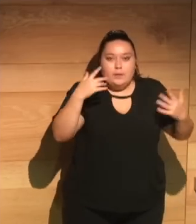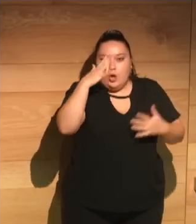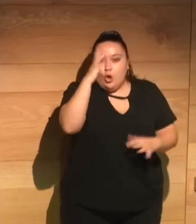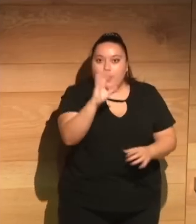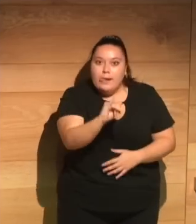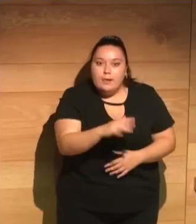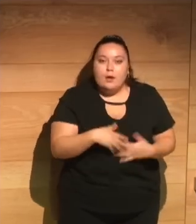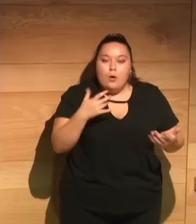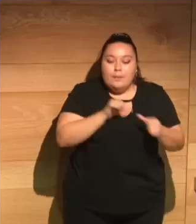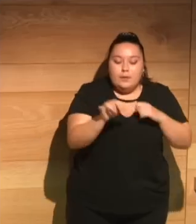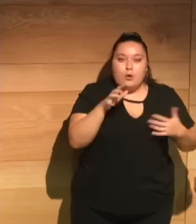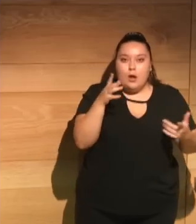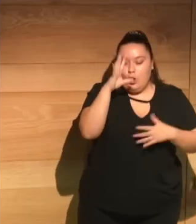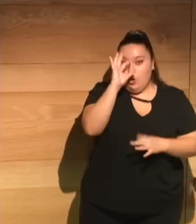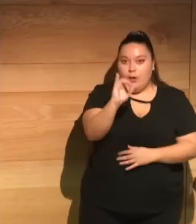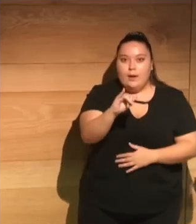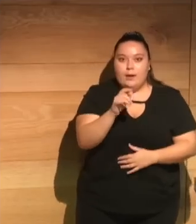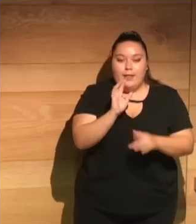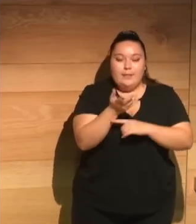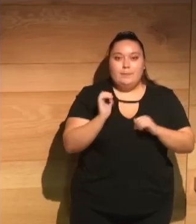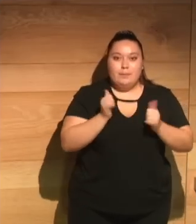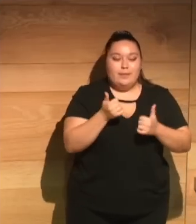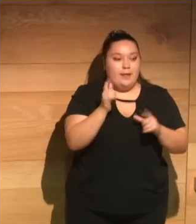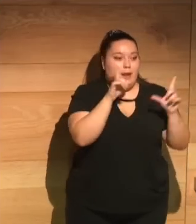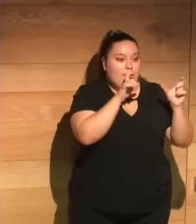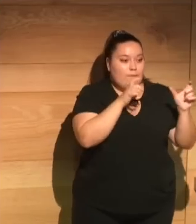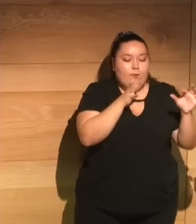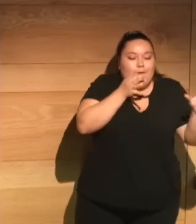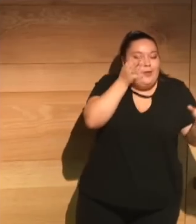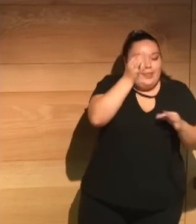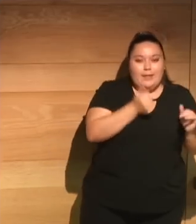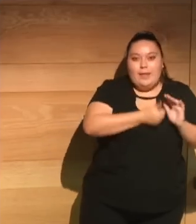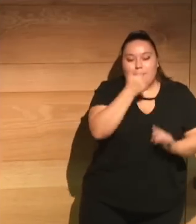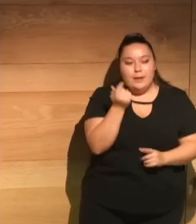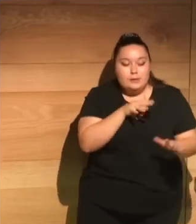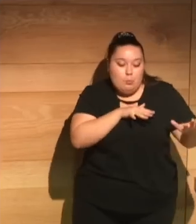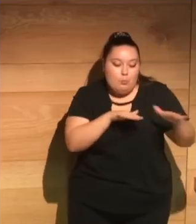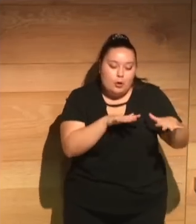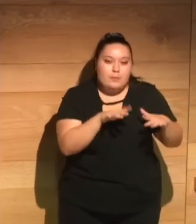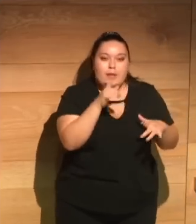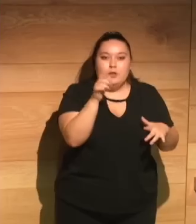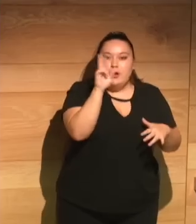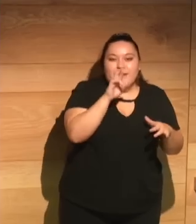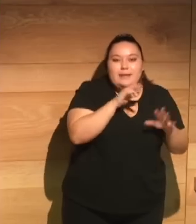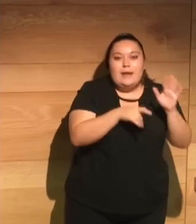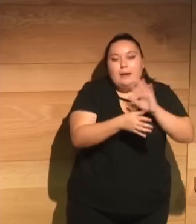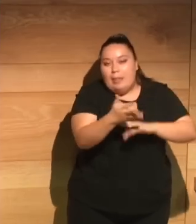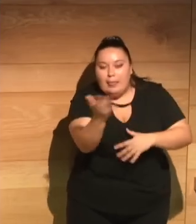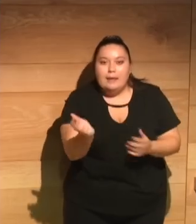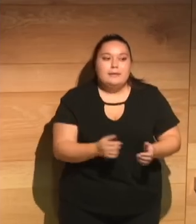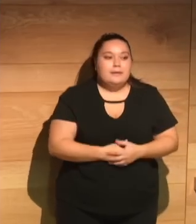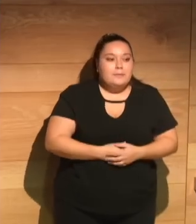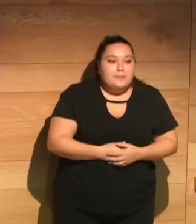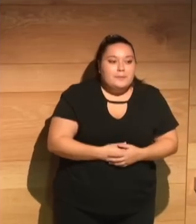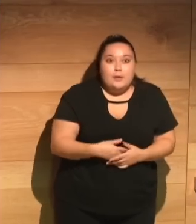en este momento, tiene lógica que empiece el cine. O sea, está la foto más perfeccionada. Está el movimiento retiniano, este noniano.